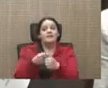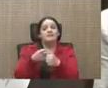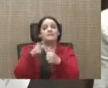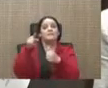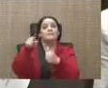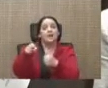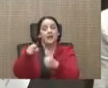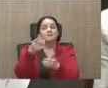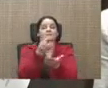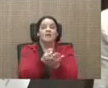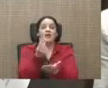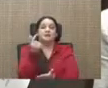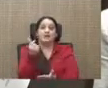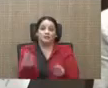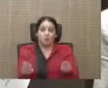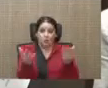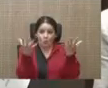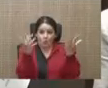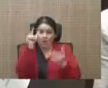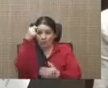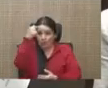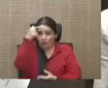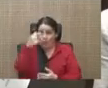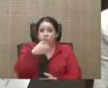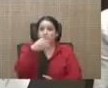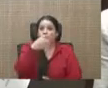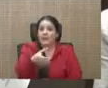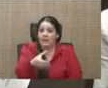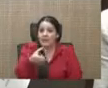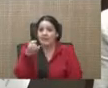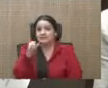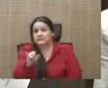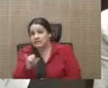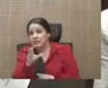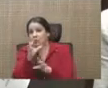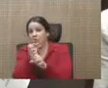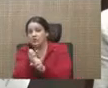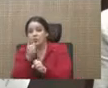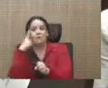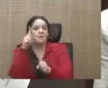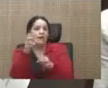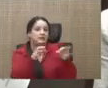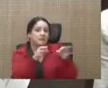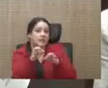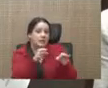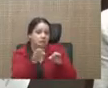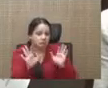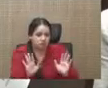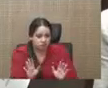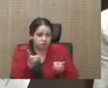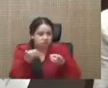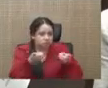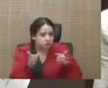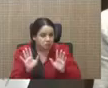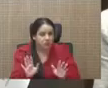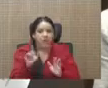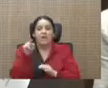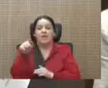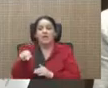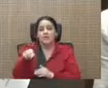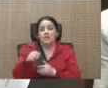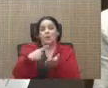gobierno sugiera tal cosa, aun y si lo hizo para fines ilustrativos. Este comentario fue desafortunado y por